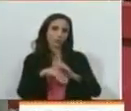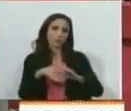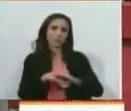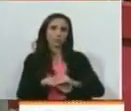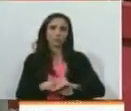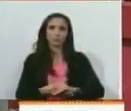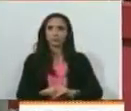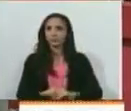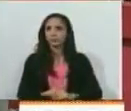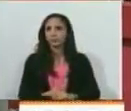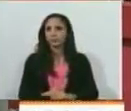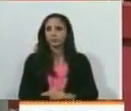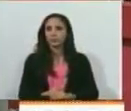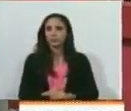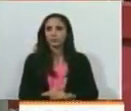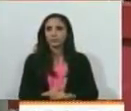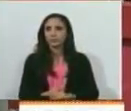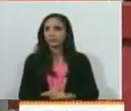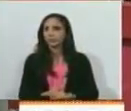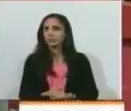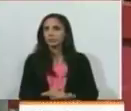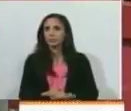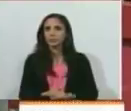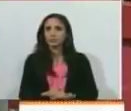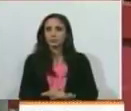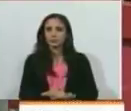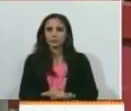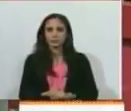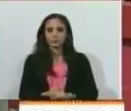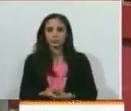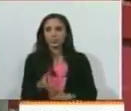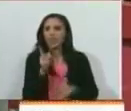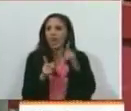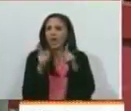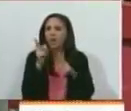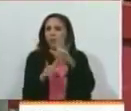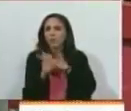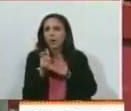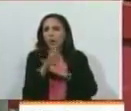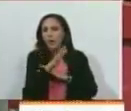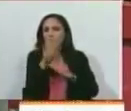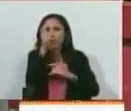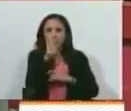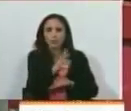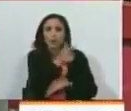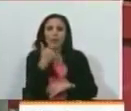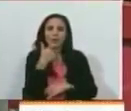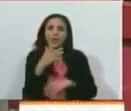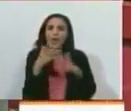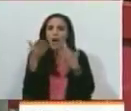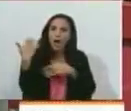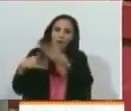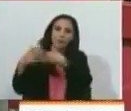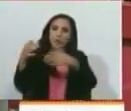esto. Claro, hay gente que anda chillando porque ya ellos no son partido. Eran partido, pero se salieron.